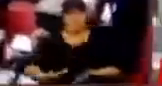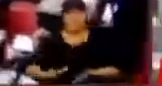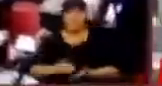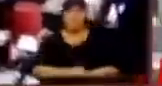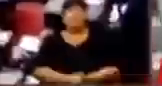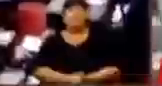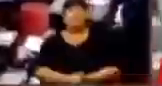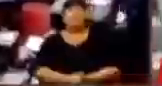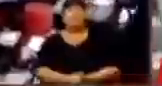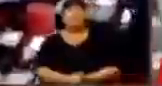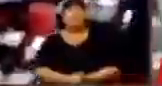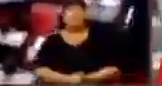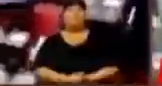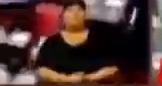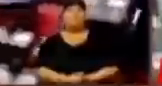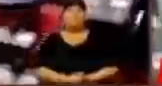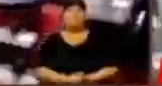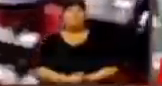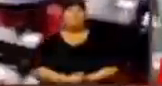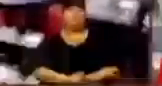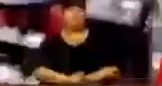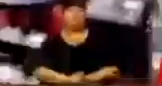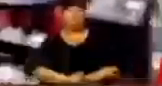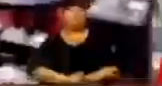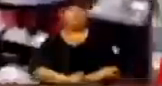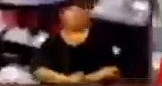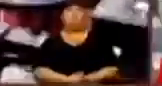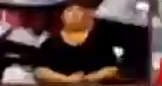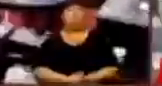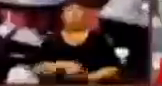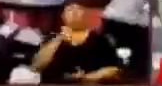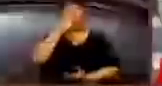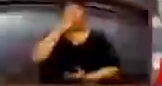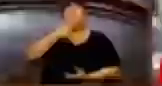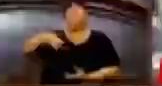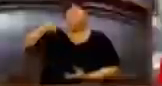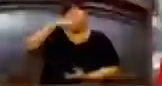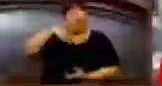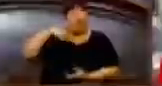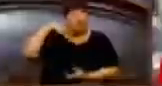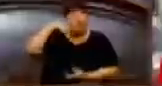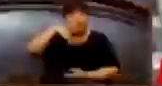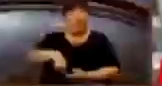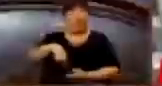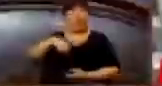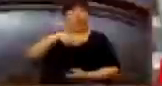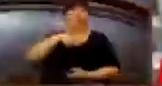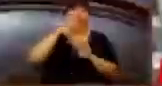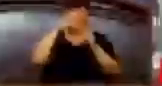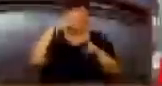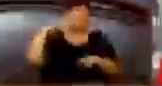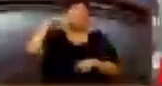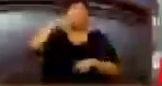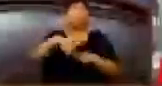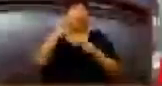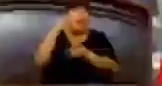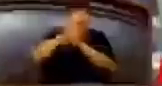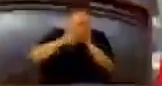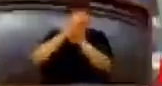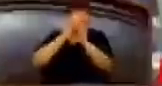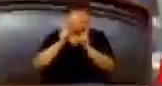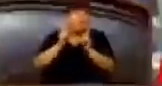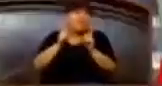sus intereses. Eso lo entiendo y lo gozo, pero... hay algunos que hacen muy bien, hay algunos muy cerrados,